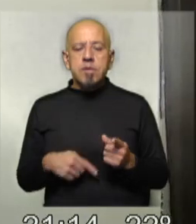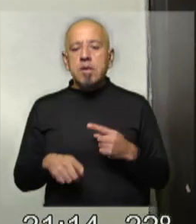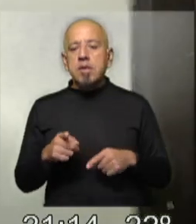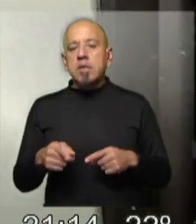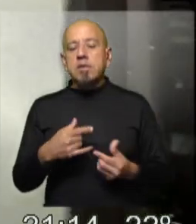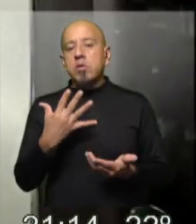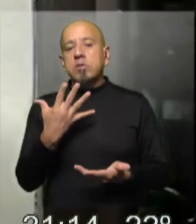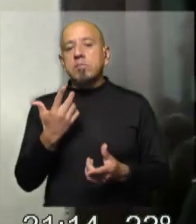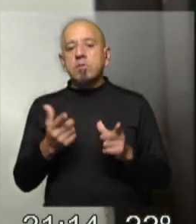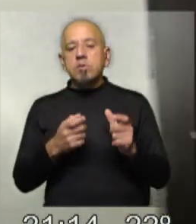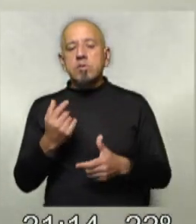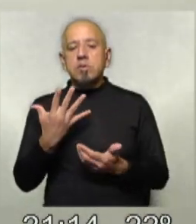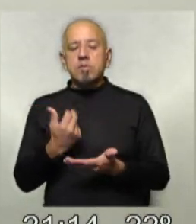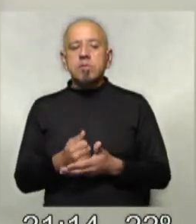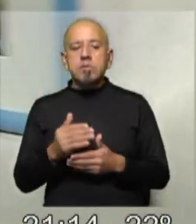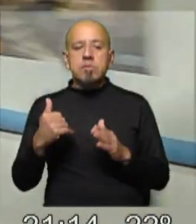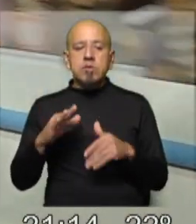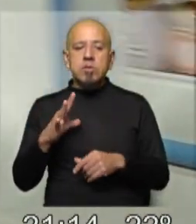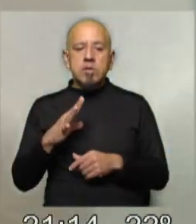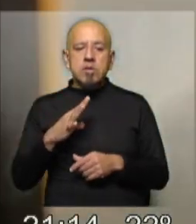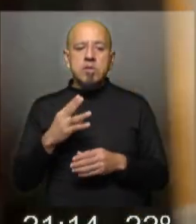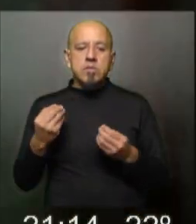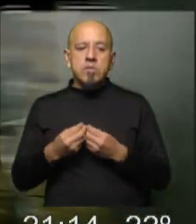grabaron. La mayoría, hay muchos más.